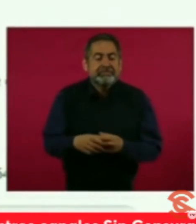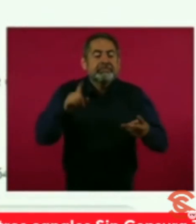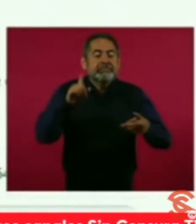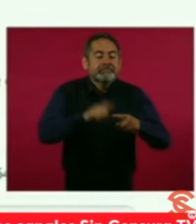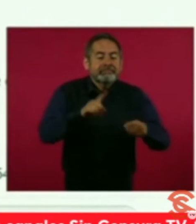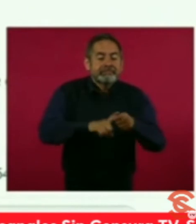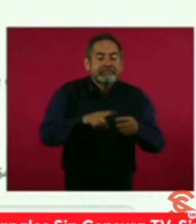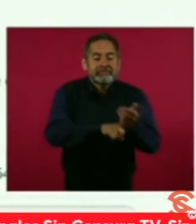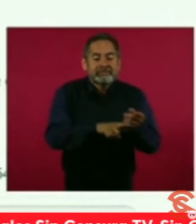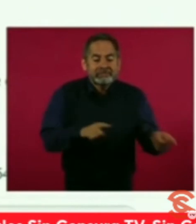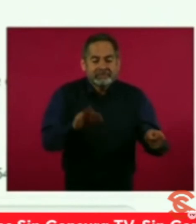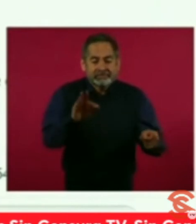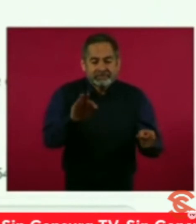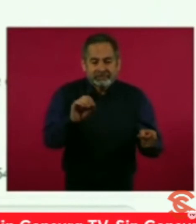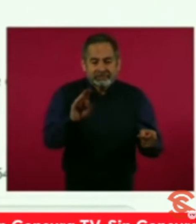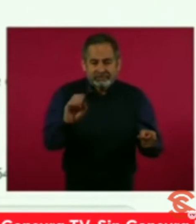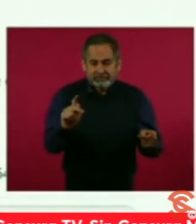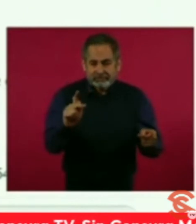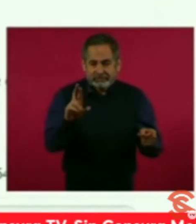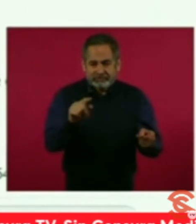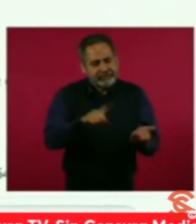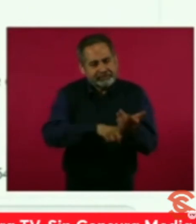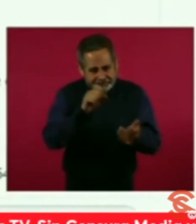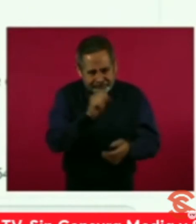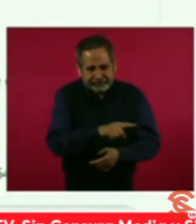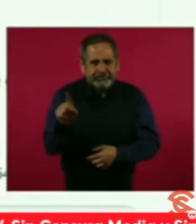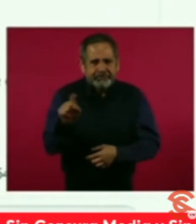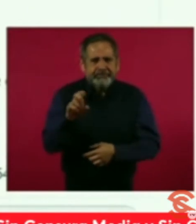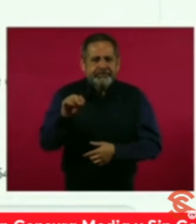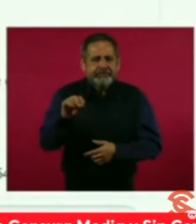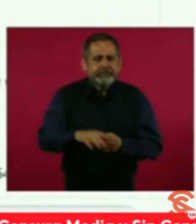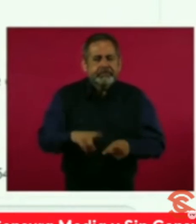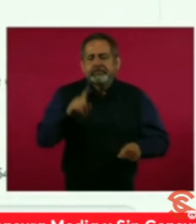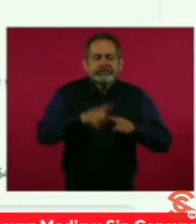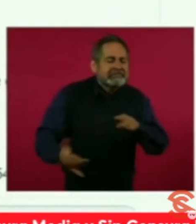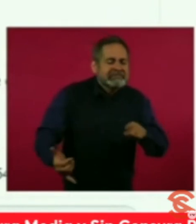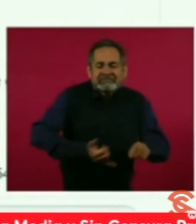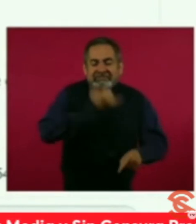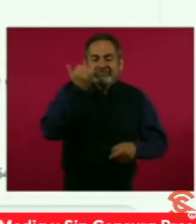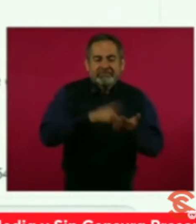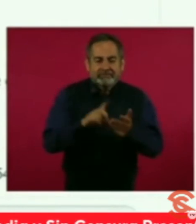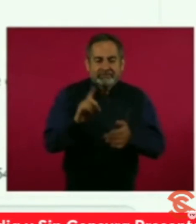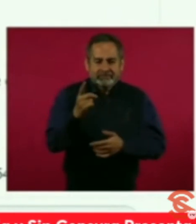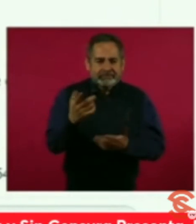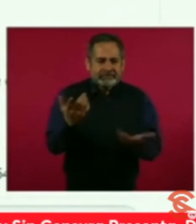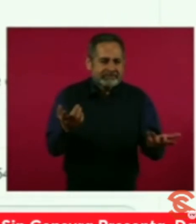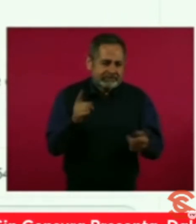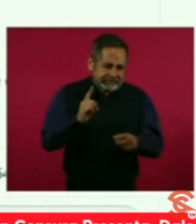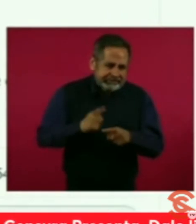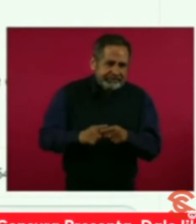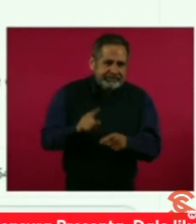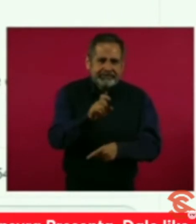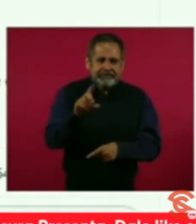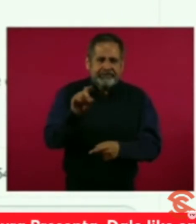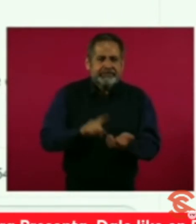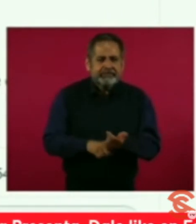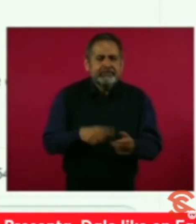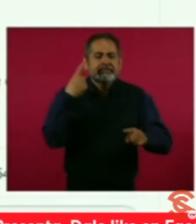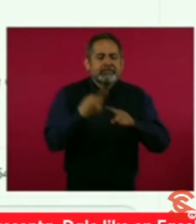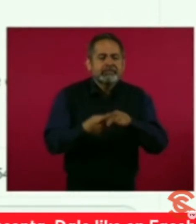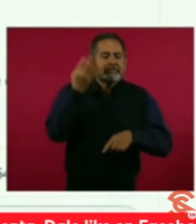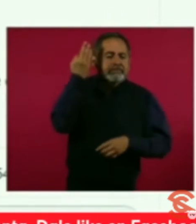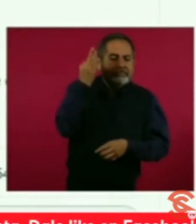aprueba Cedillo quién tuvo el error de diciembre Cedillo Quién traicionó